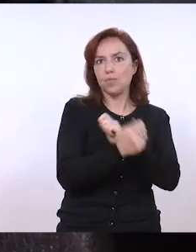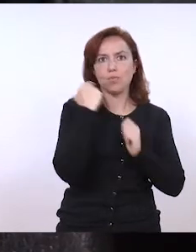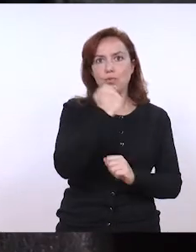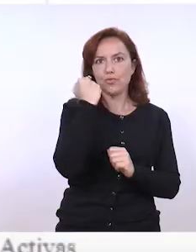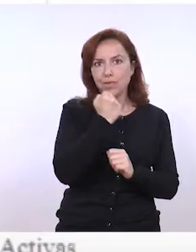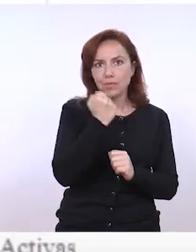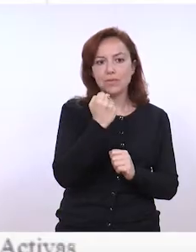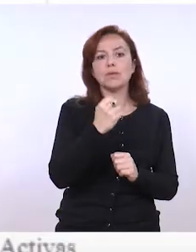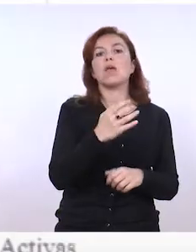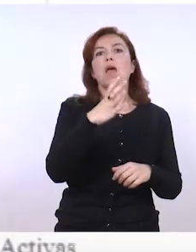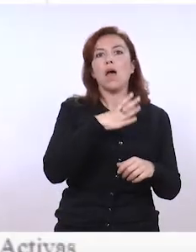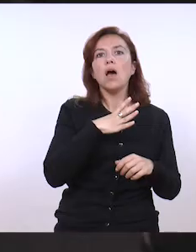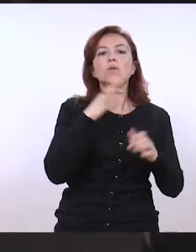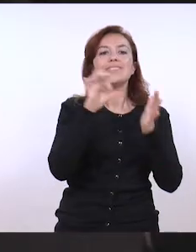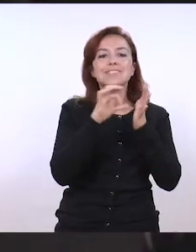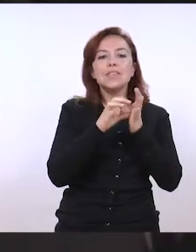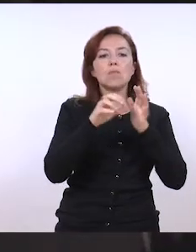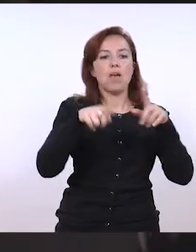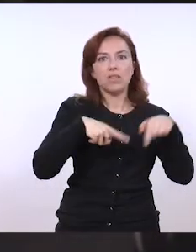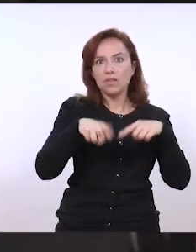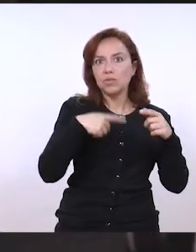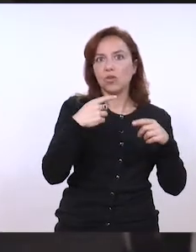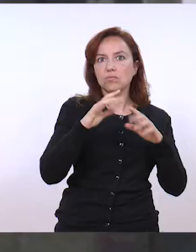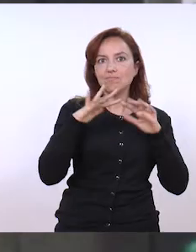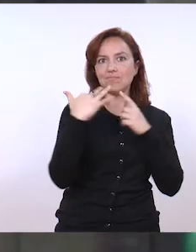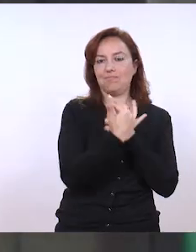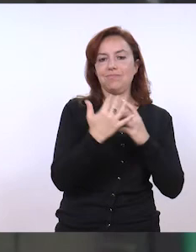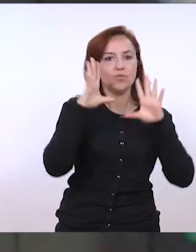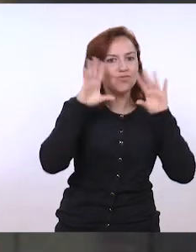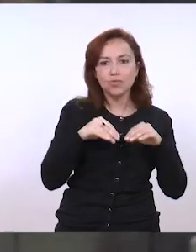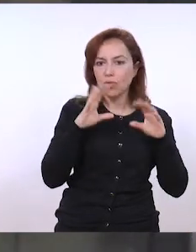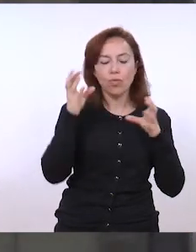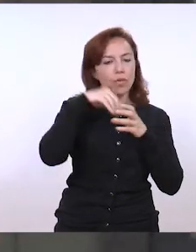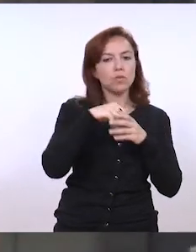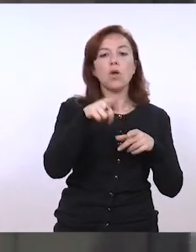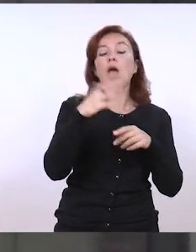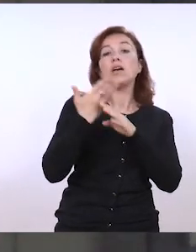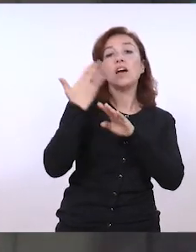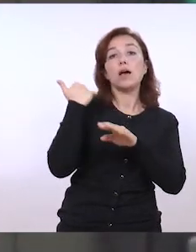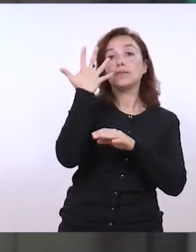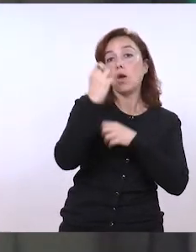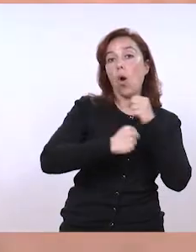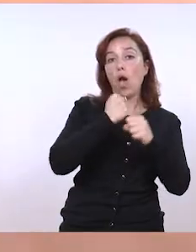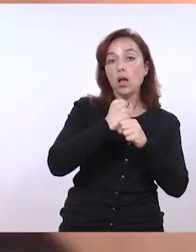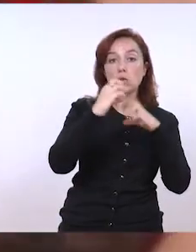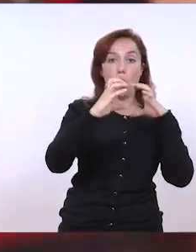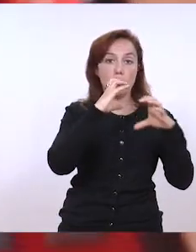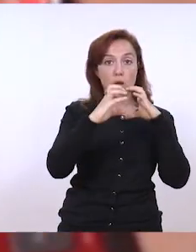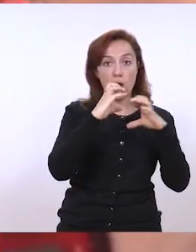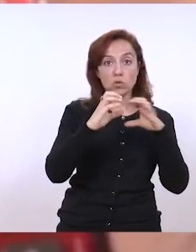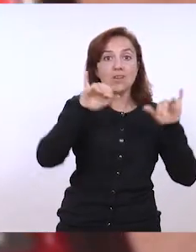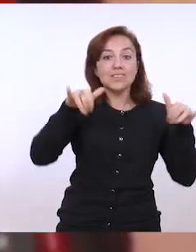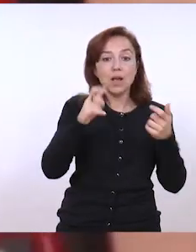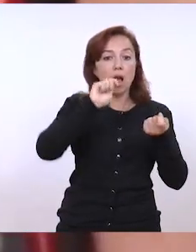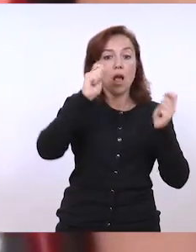tener TETRA integrado con un sistema de gestión de emergencias. A 5 años de su incorporación, TETRA ha convertido a las comunicaciones